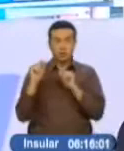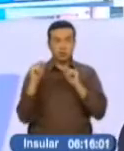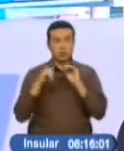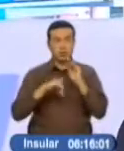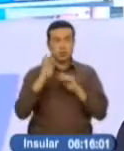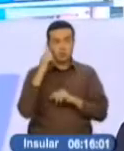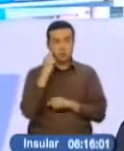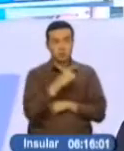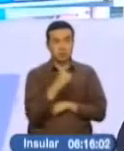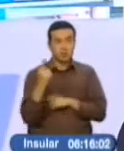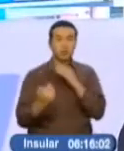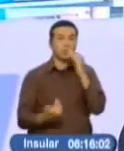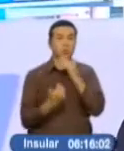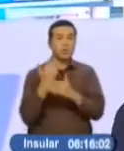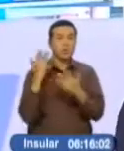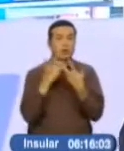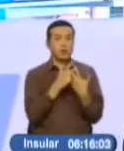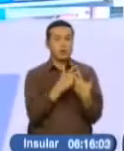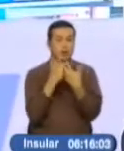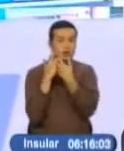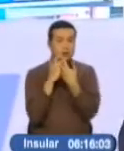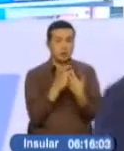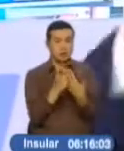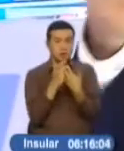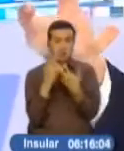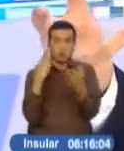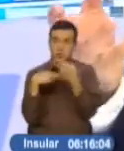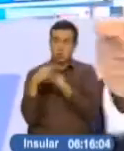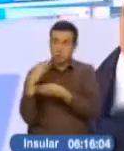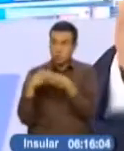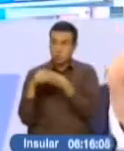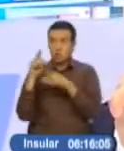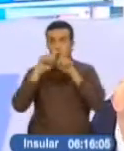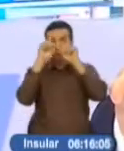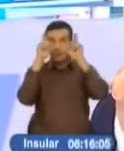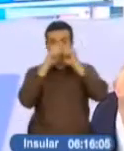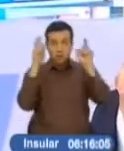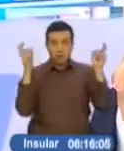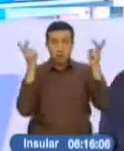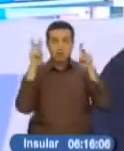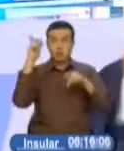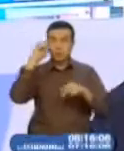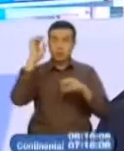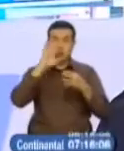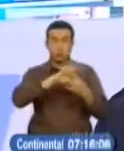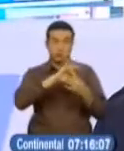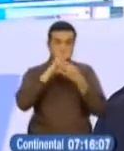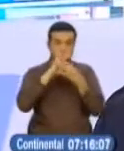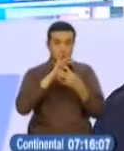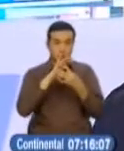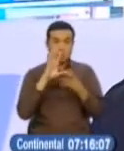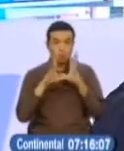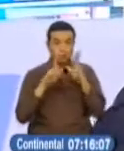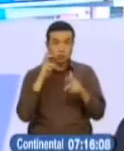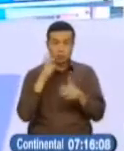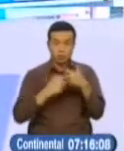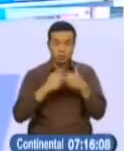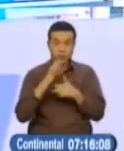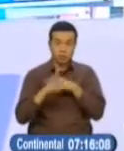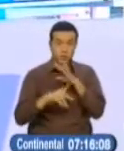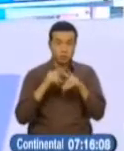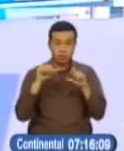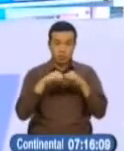una nueva forma de articulación, no solamente con el mercado, con las grandes empresas, sino también con el Estado, resolviendo los problemas de corrupción. A través